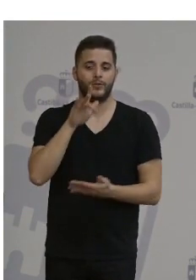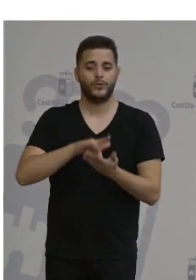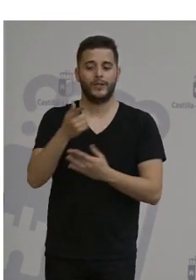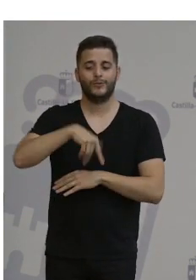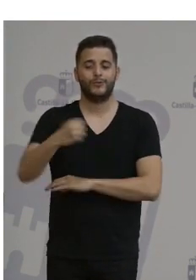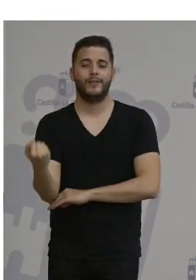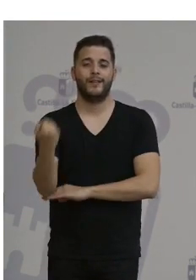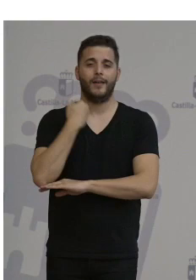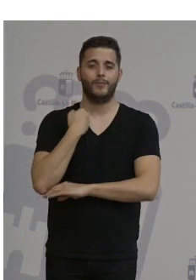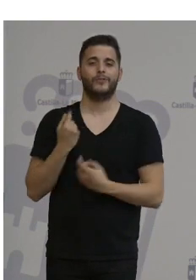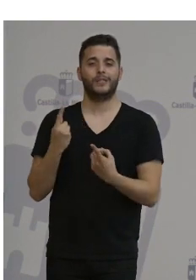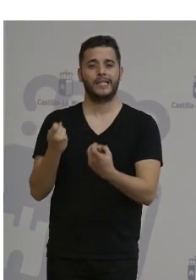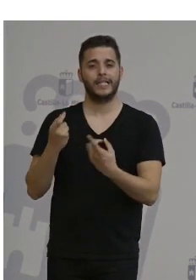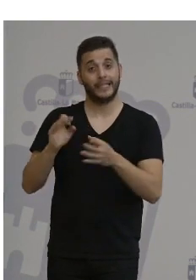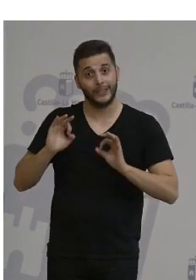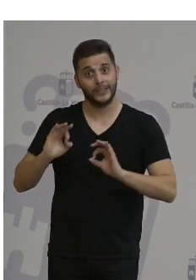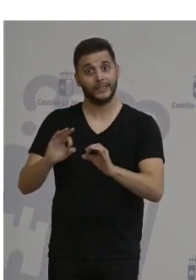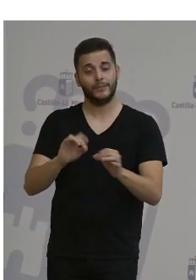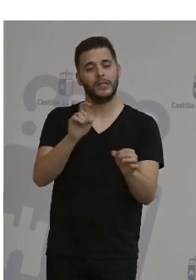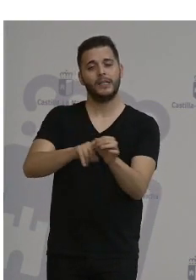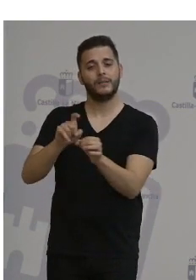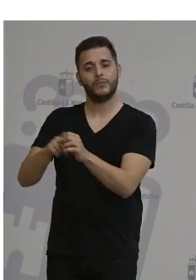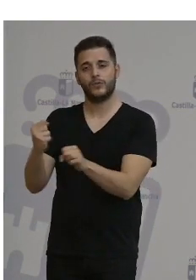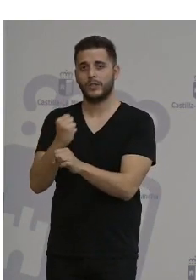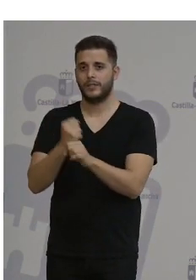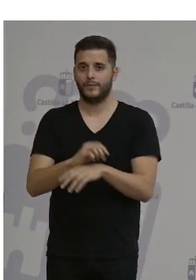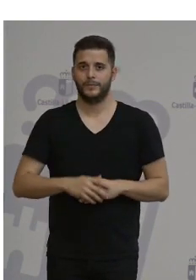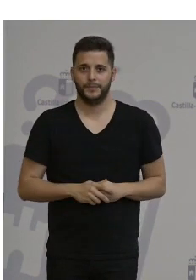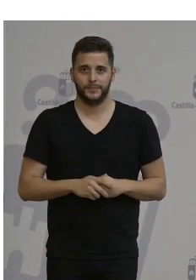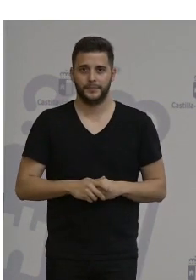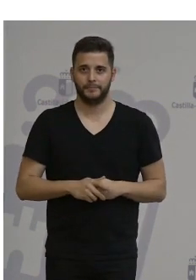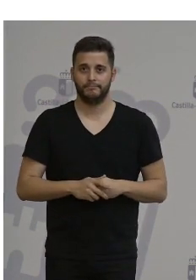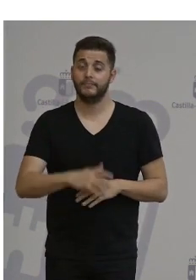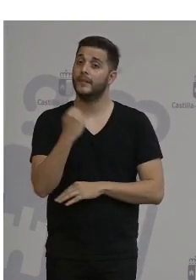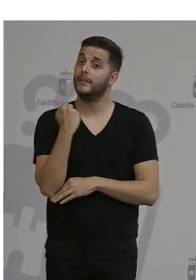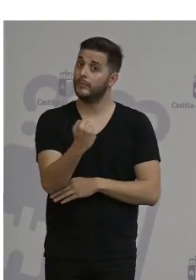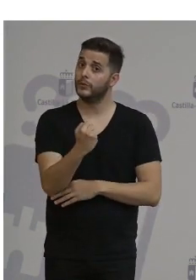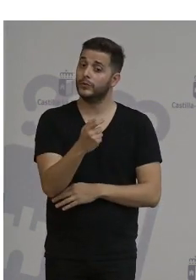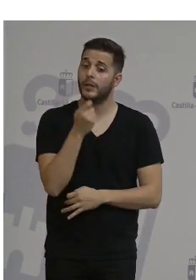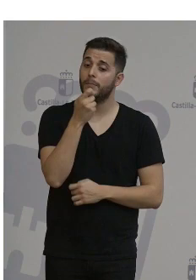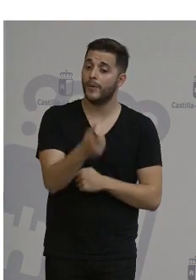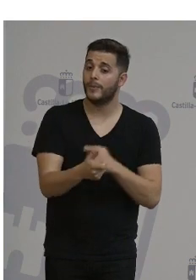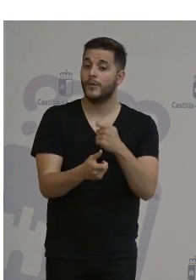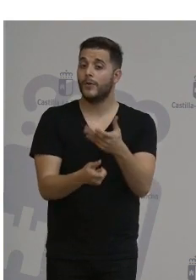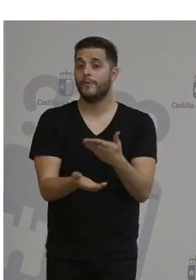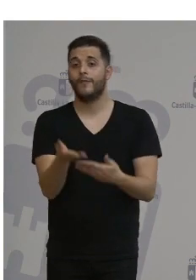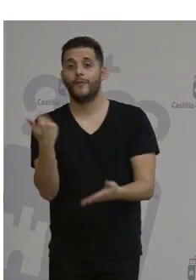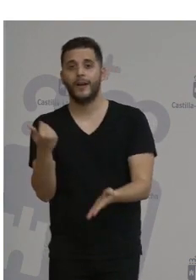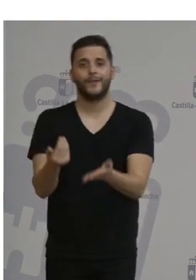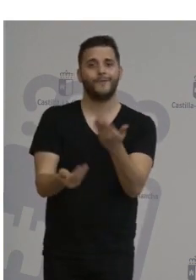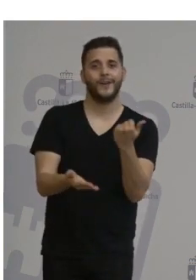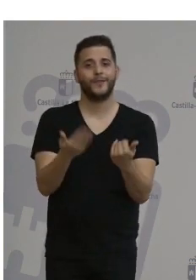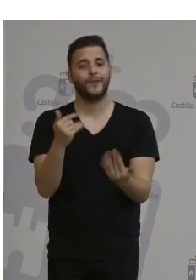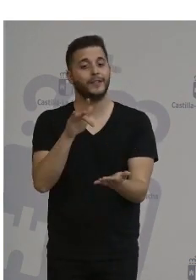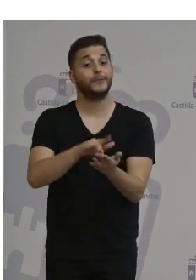apoyos necesarios y específicos en el puesto de trabajo. Apoyos que han ido retirándose en cuanto han dejado de requerirse